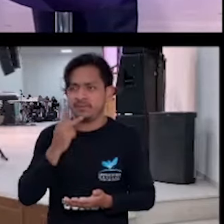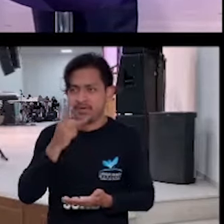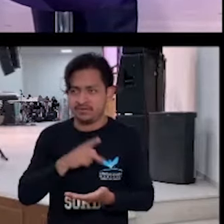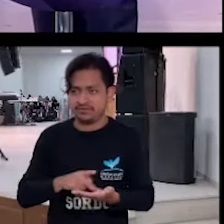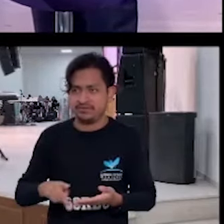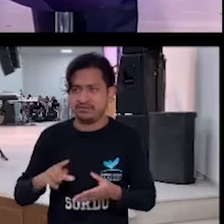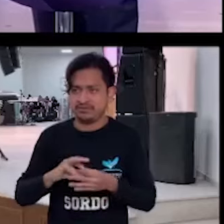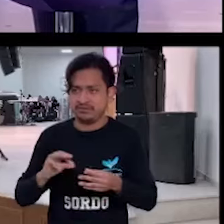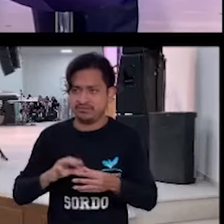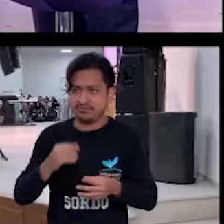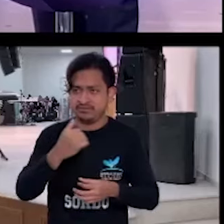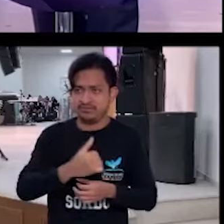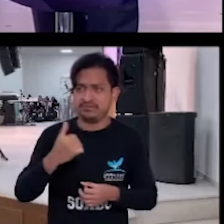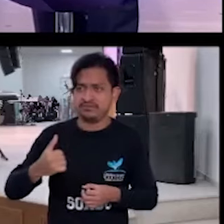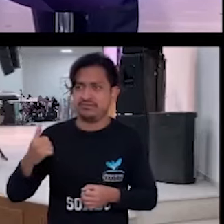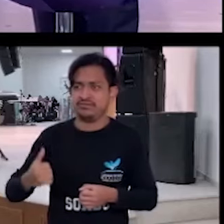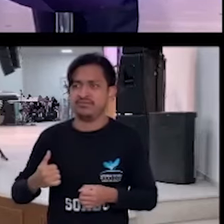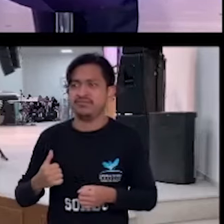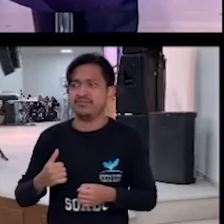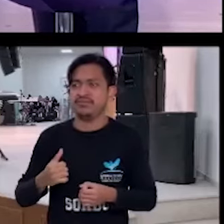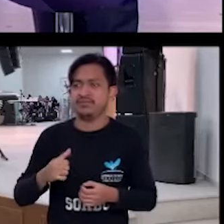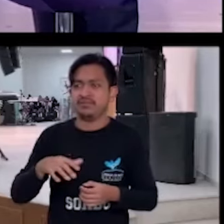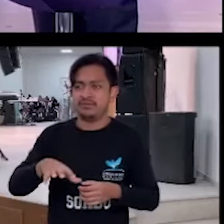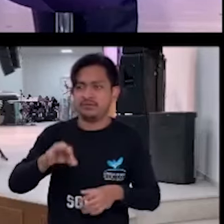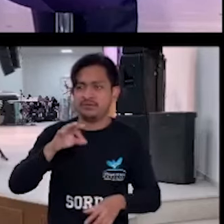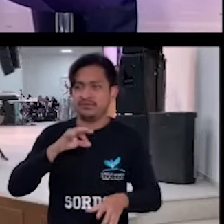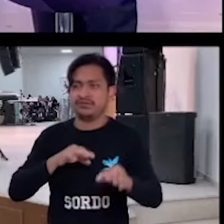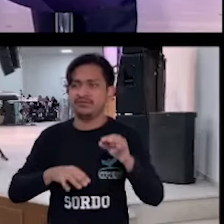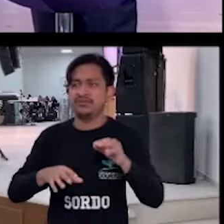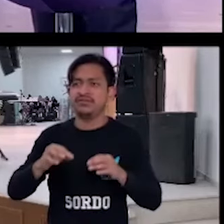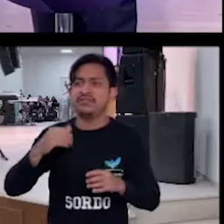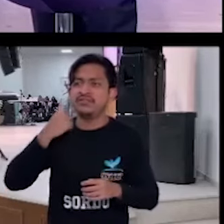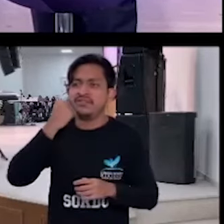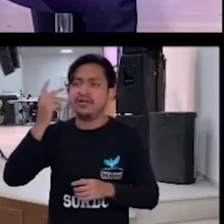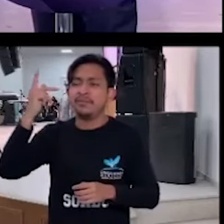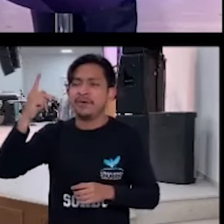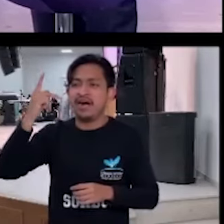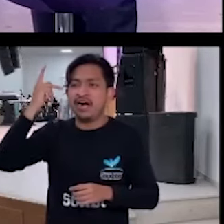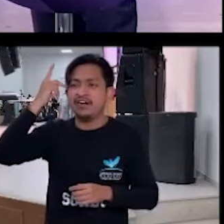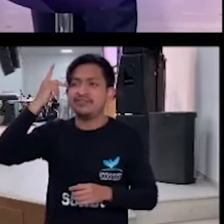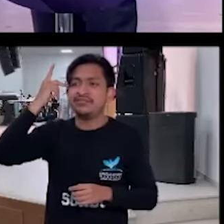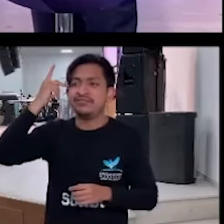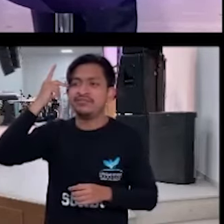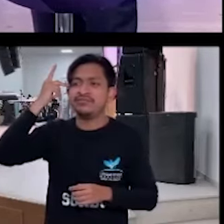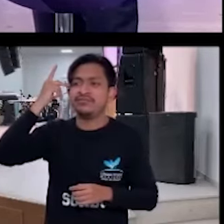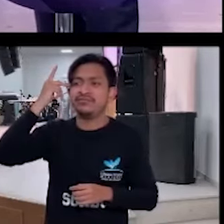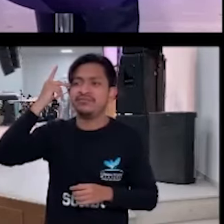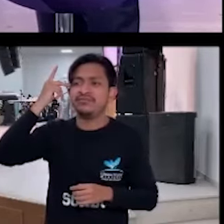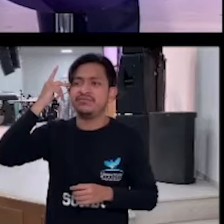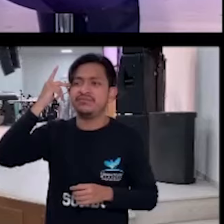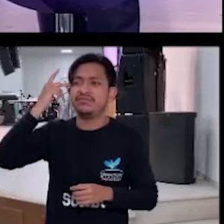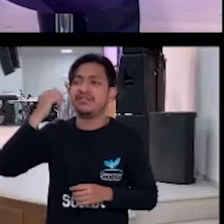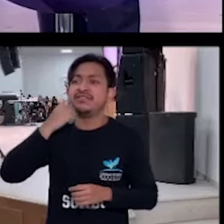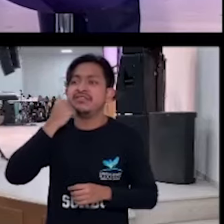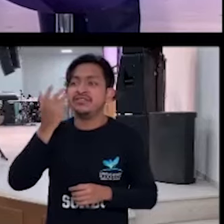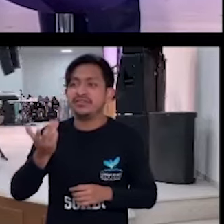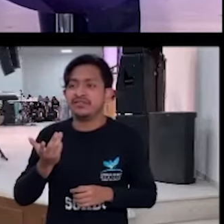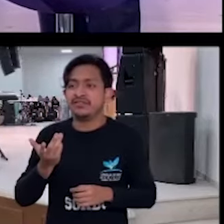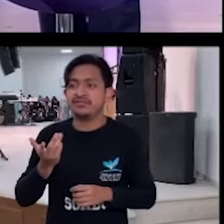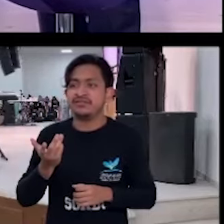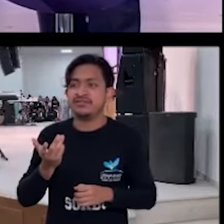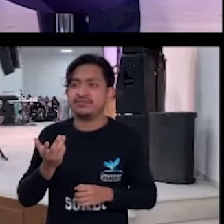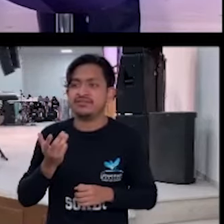anciano en la iglesia, desea una posición, ¿cómo es? Honorable. Por esta